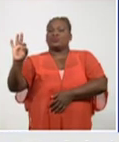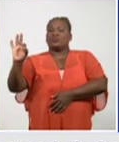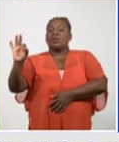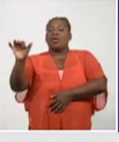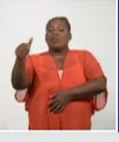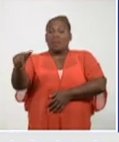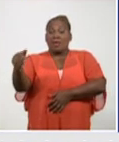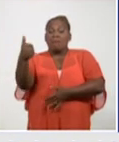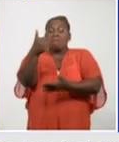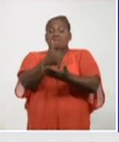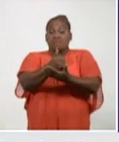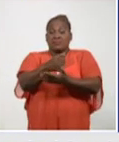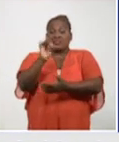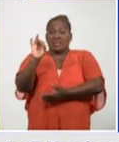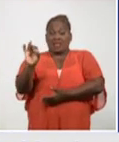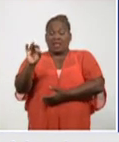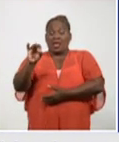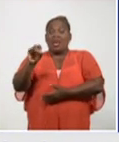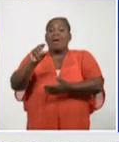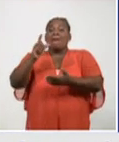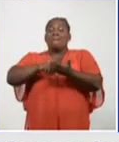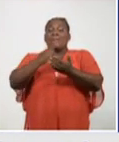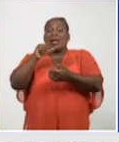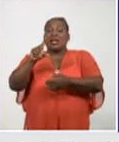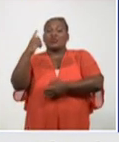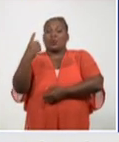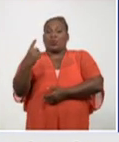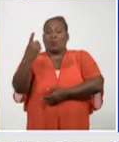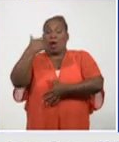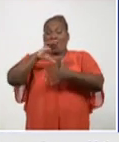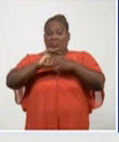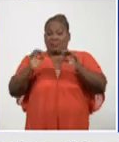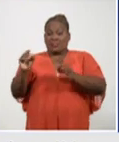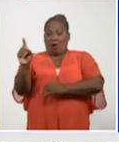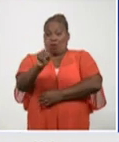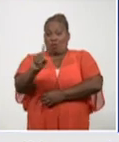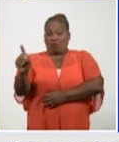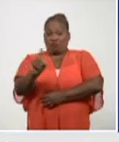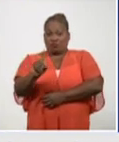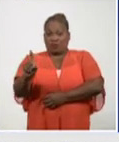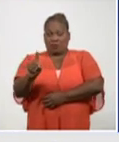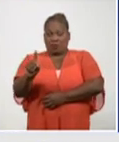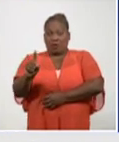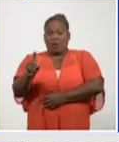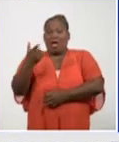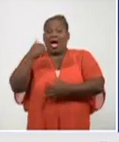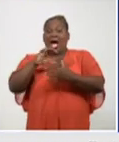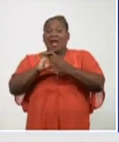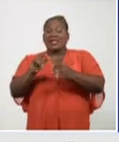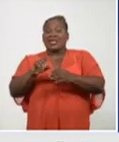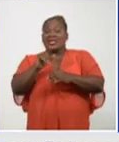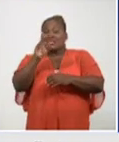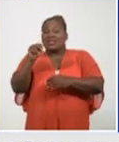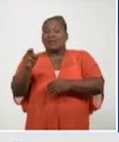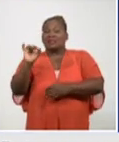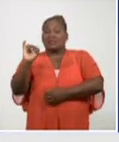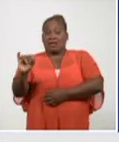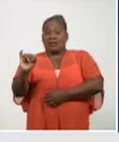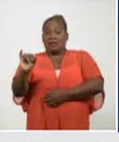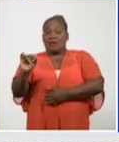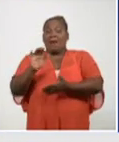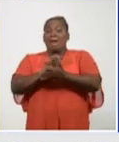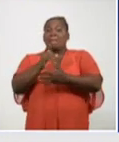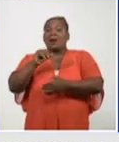y de Los Palacios 1. De Artemisa 11, Alquizar 6, Mariel 1,